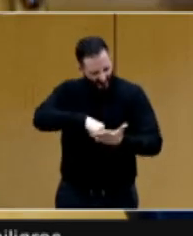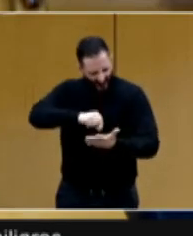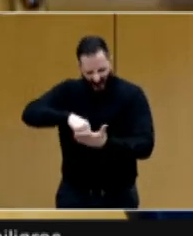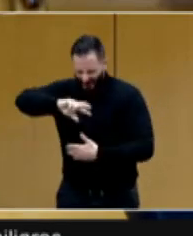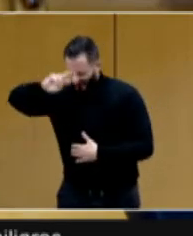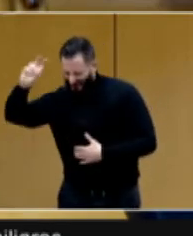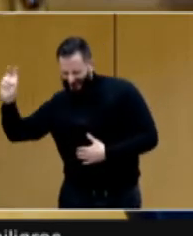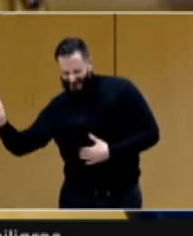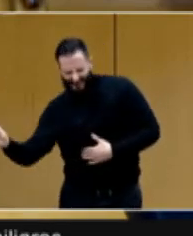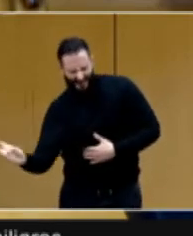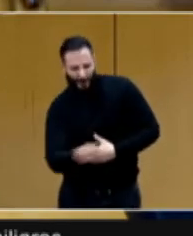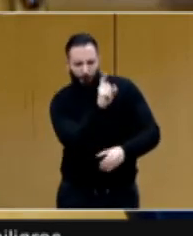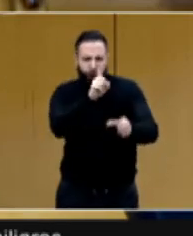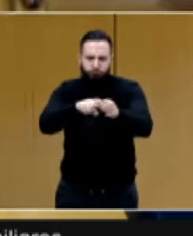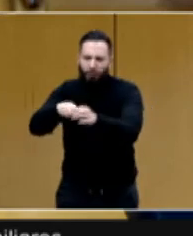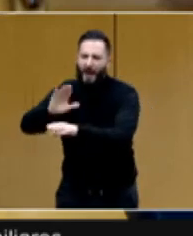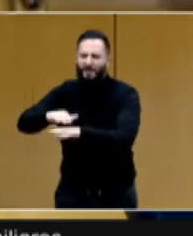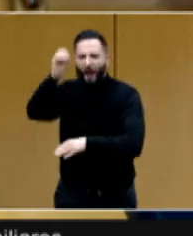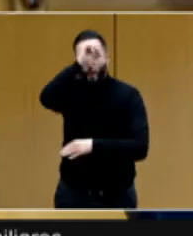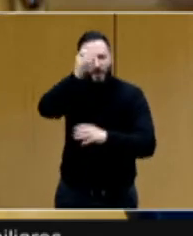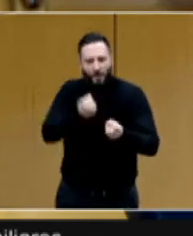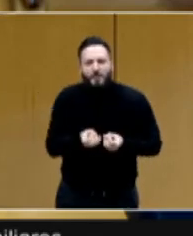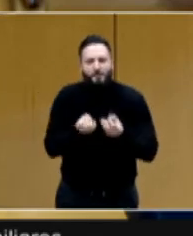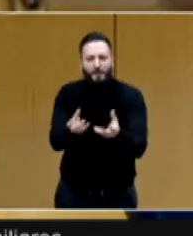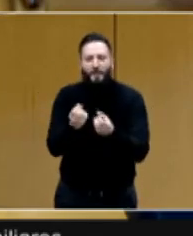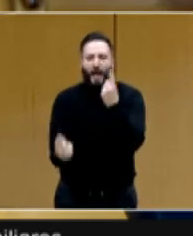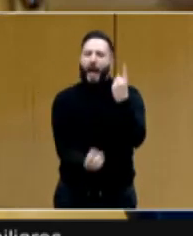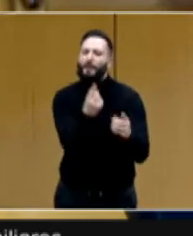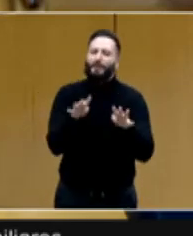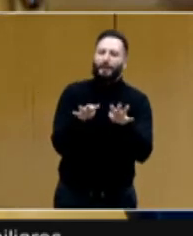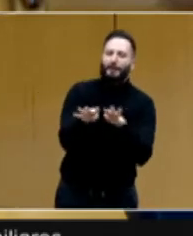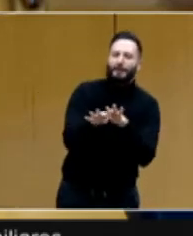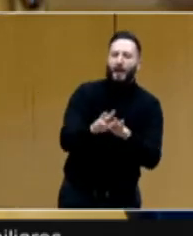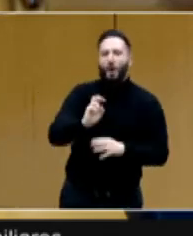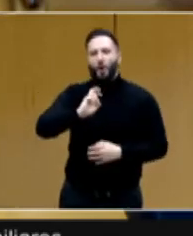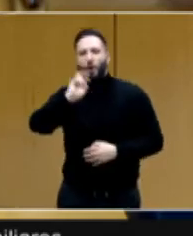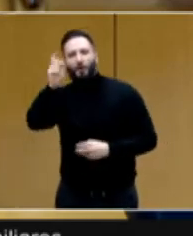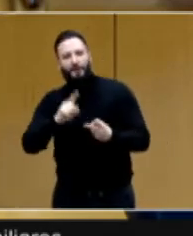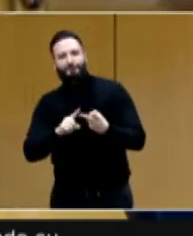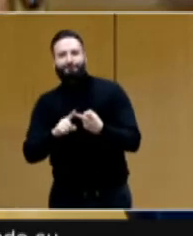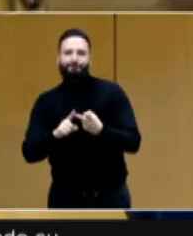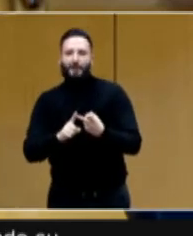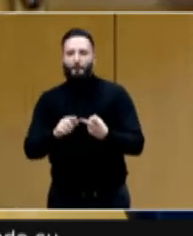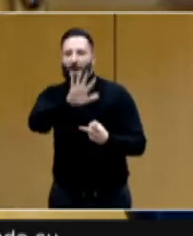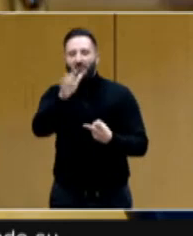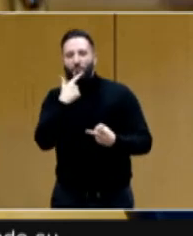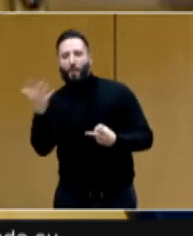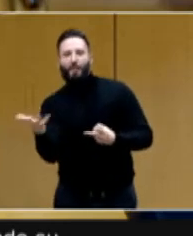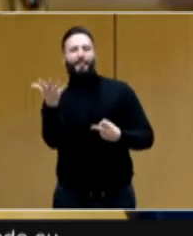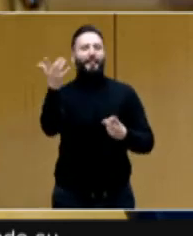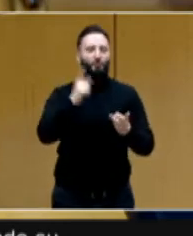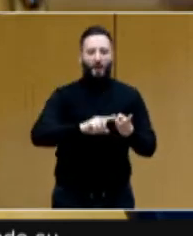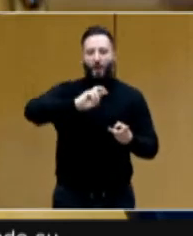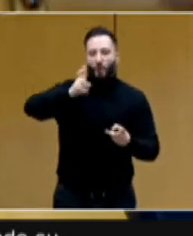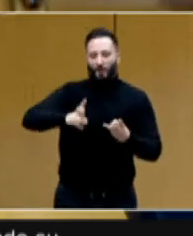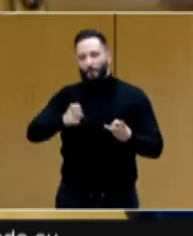su visión a veces muy crítica a veces muy escéptica a veces muy beligerante incluso diré contra los diferentes